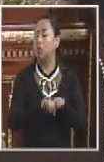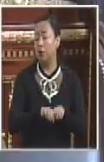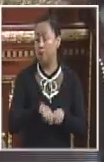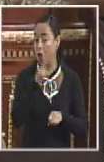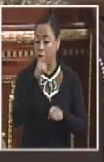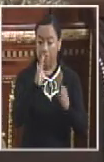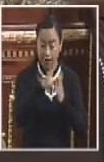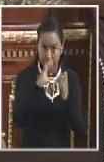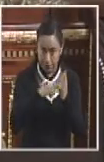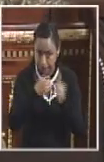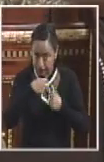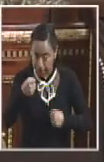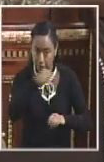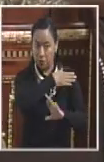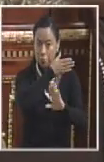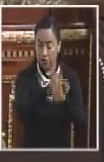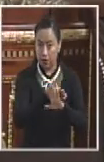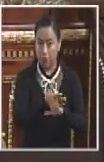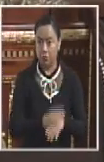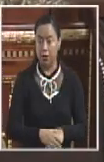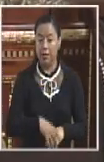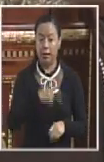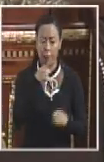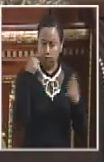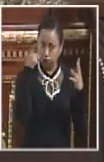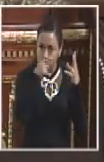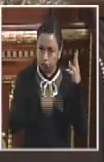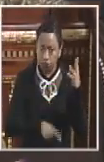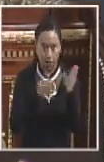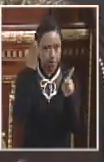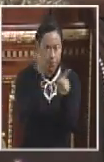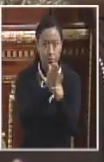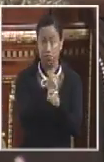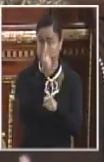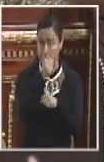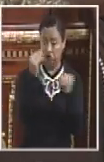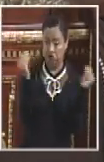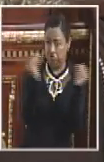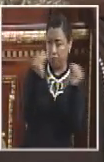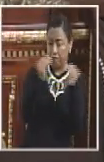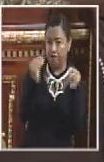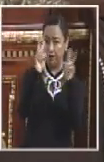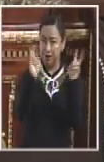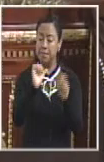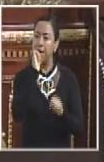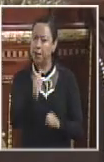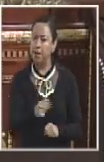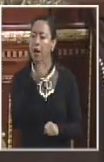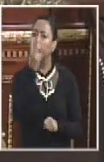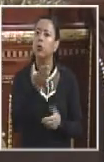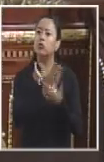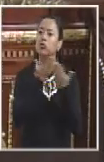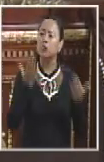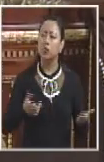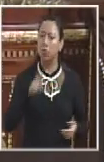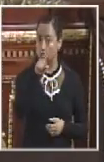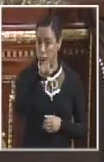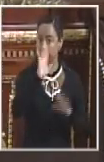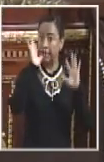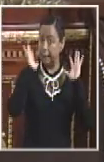hay señalamientos concretos y no quieren debatir el tema. Por ello, lo que estamos pidiendo ahora, porque además usted ya lo